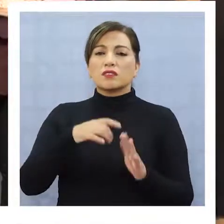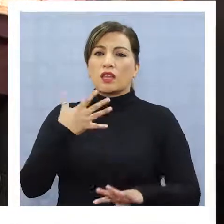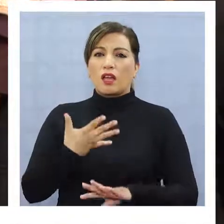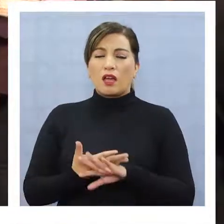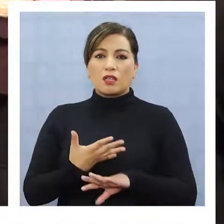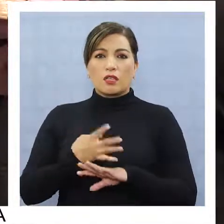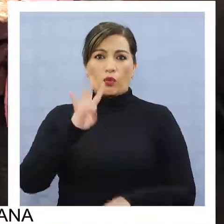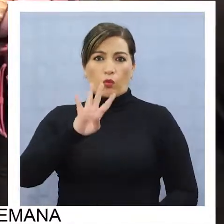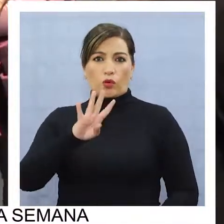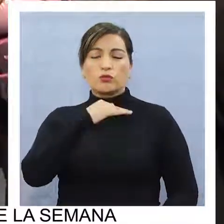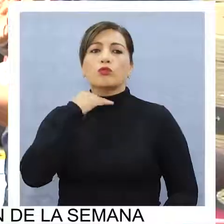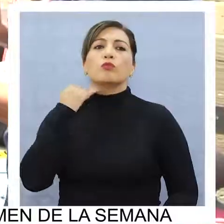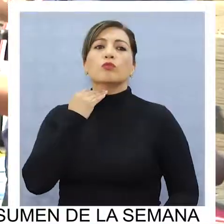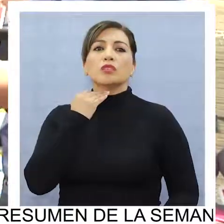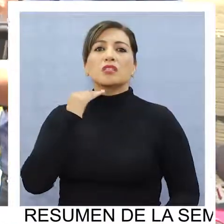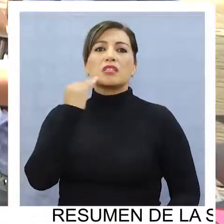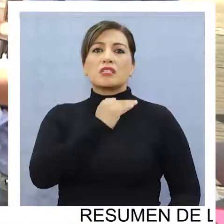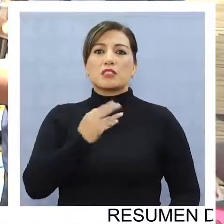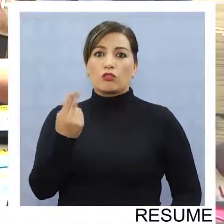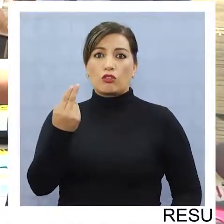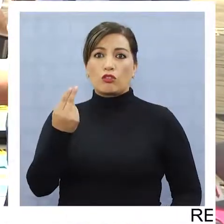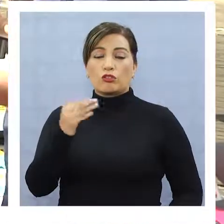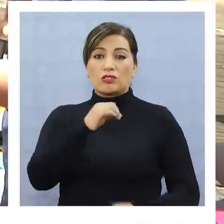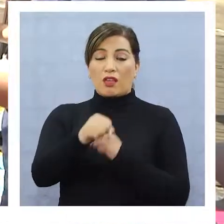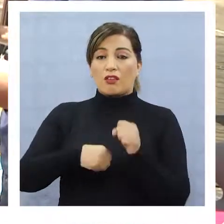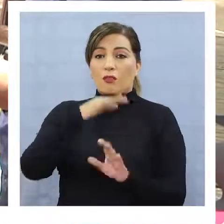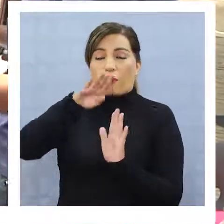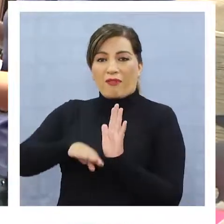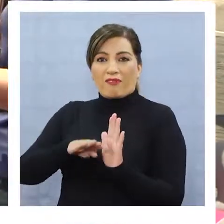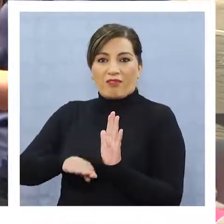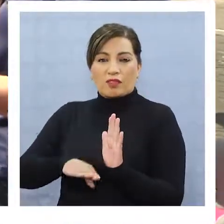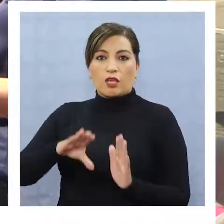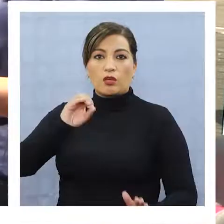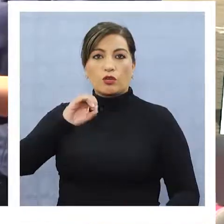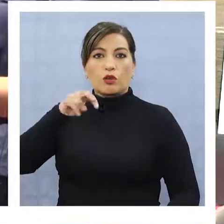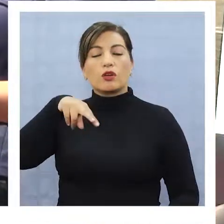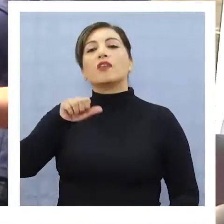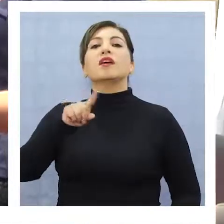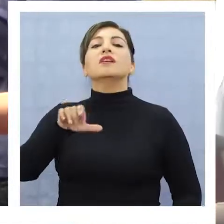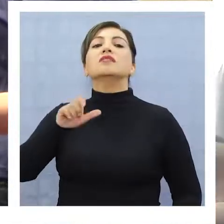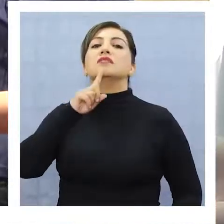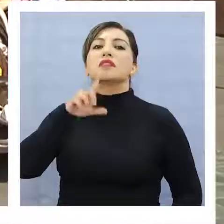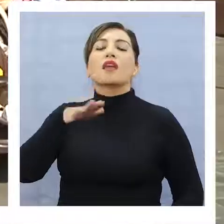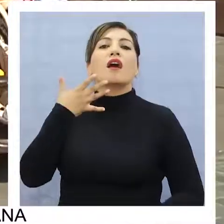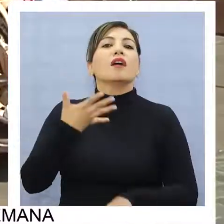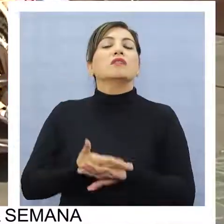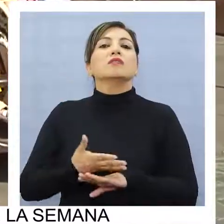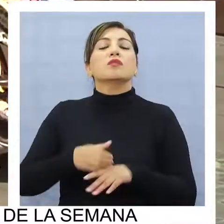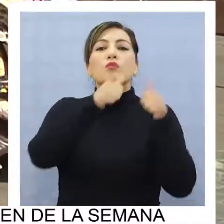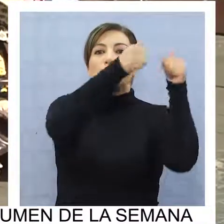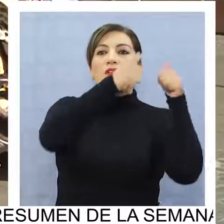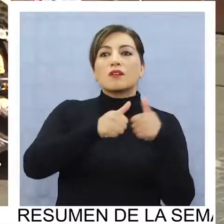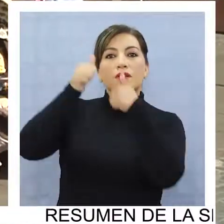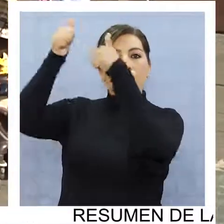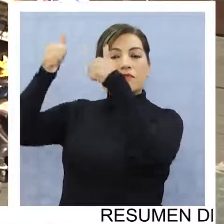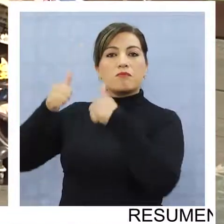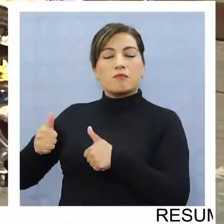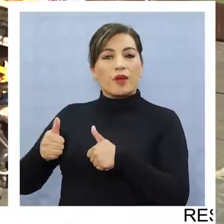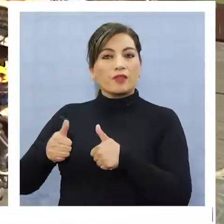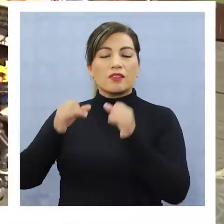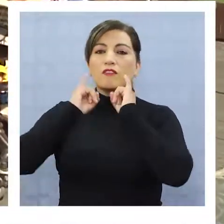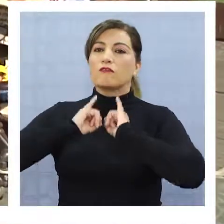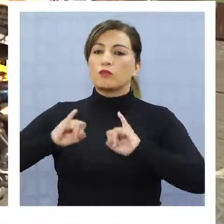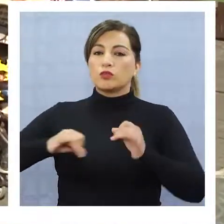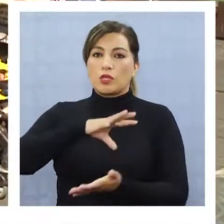tiempo se registraron cuatro muertes de niños menores de 12 años. En este sentido, la CONACET llevó a cabo una campaña de información